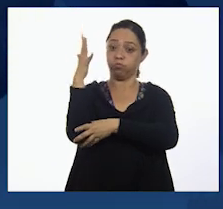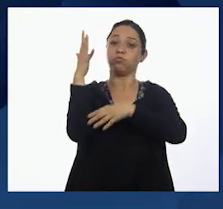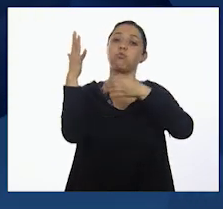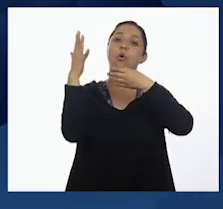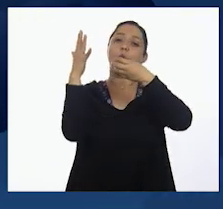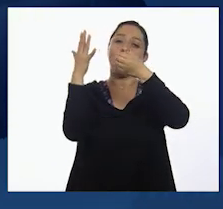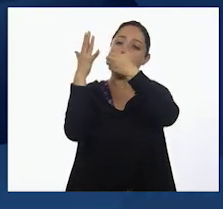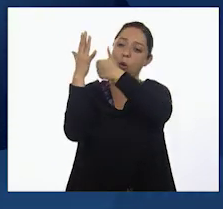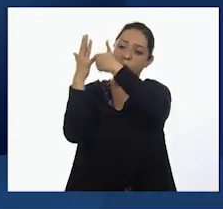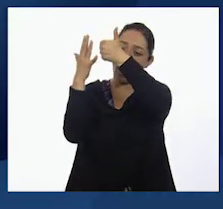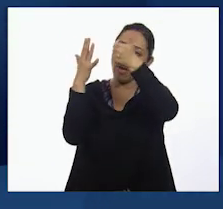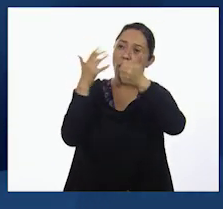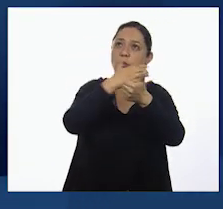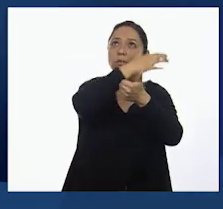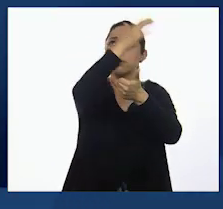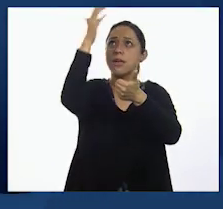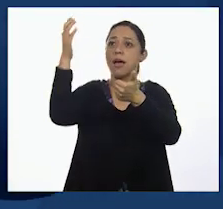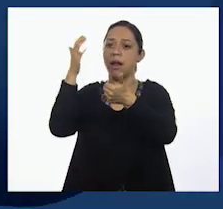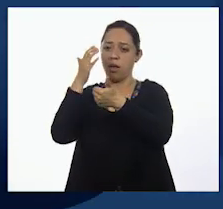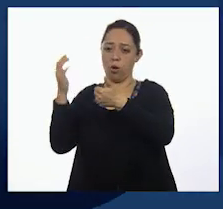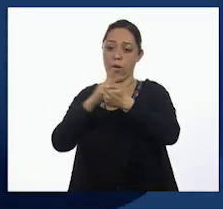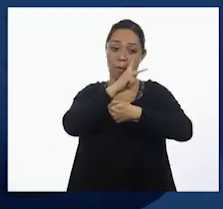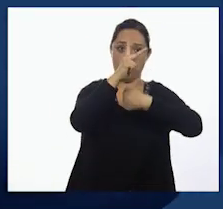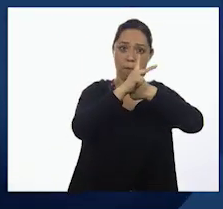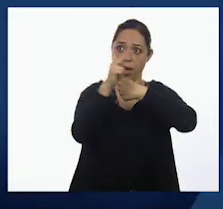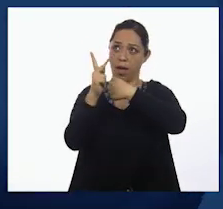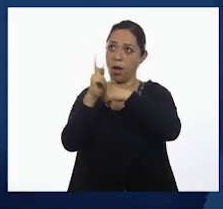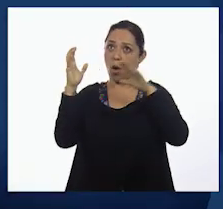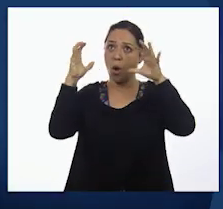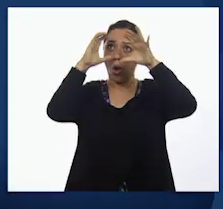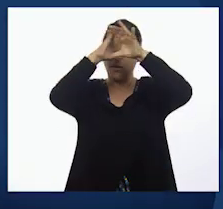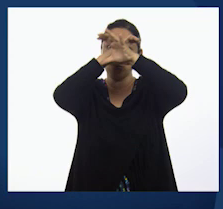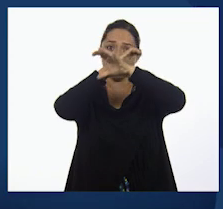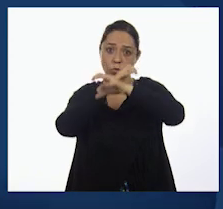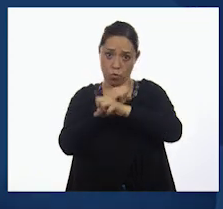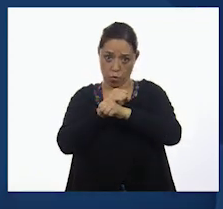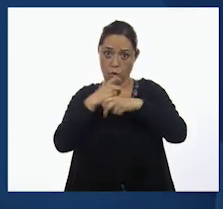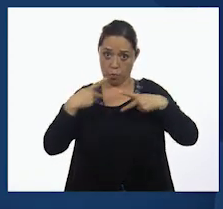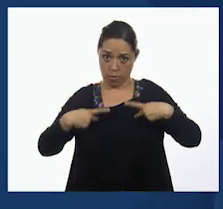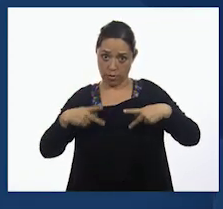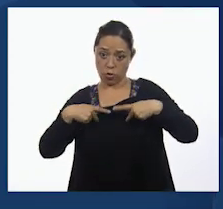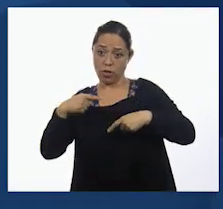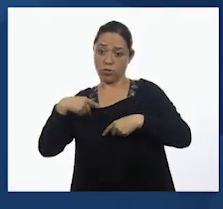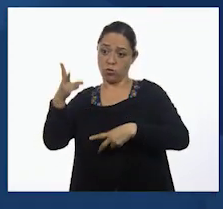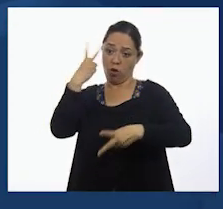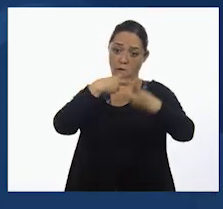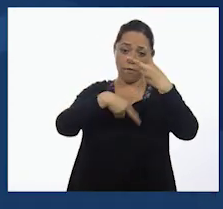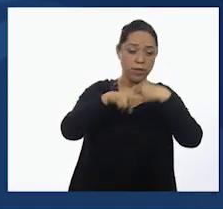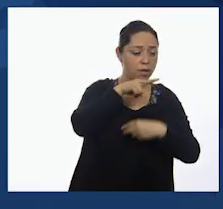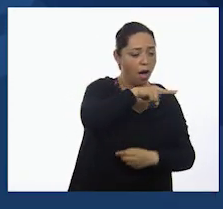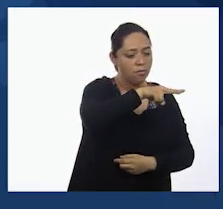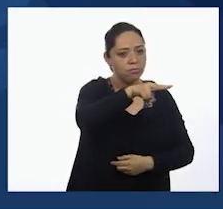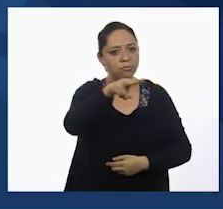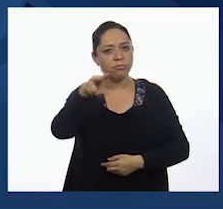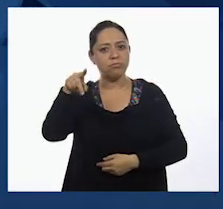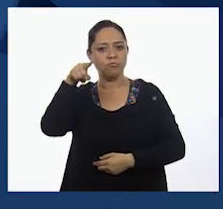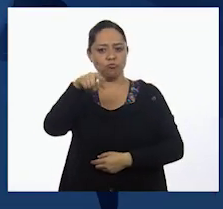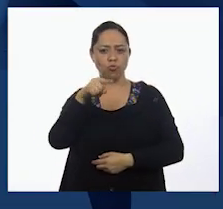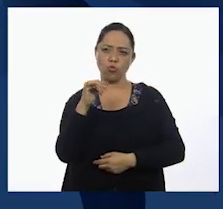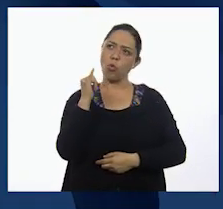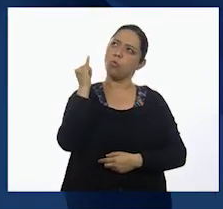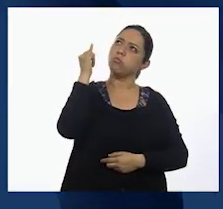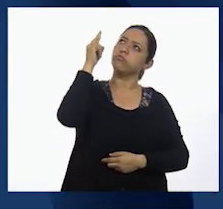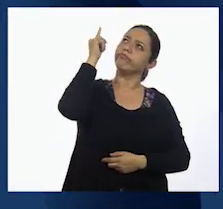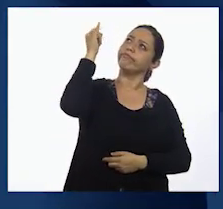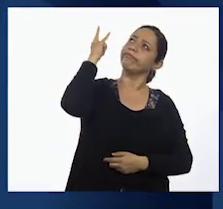cielos. Desde el país oscuro de los hombres he venido a mirarte de rodillas, alta,